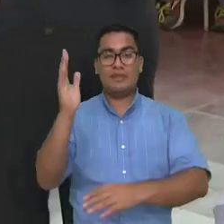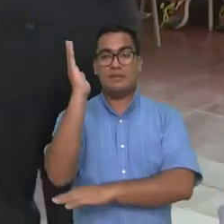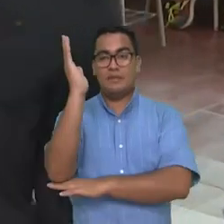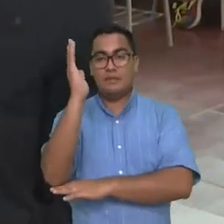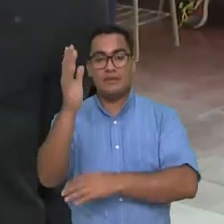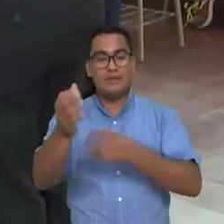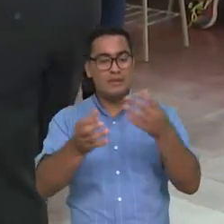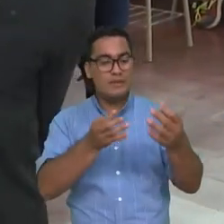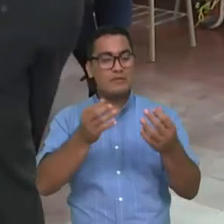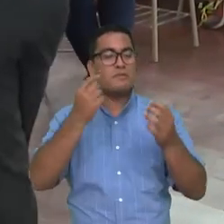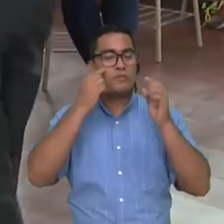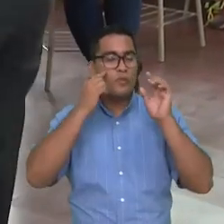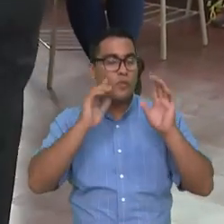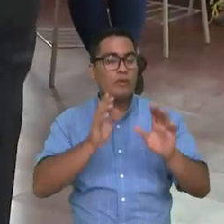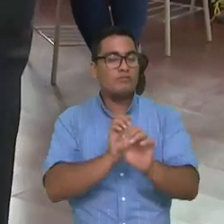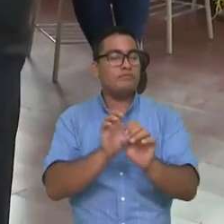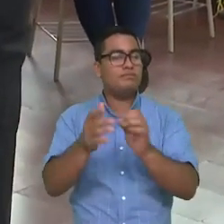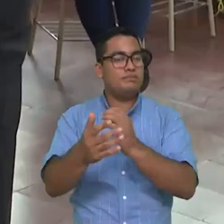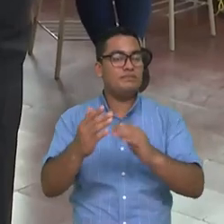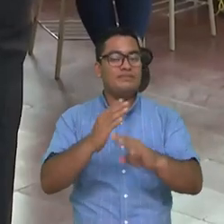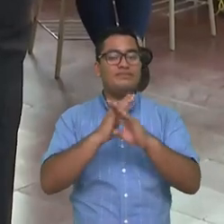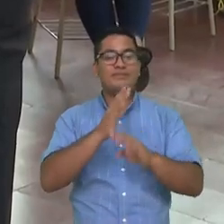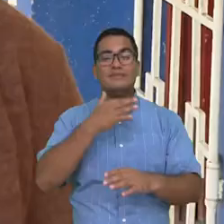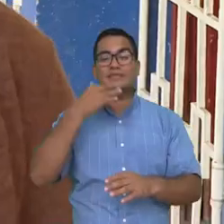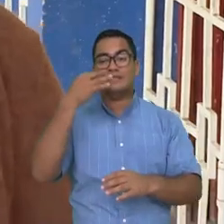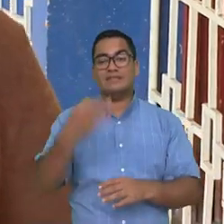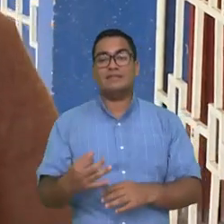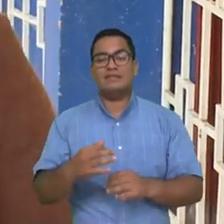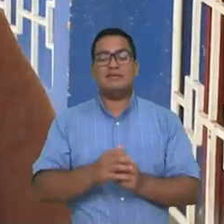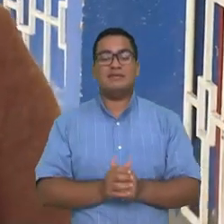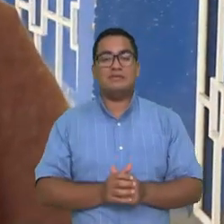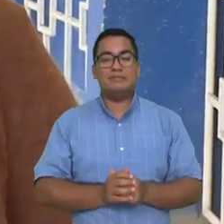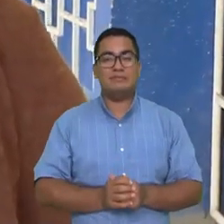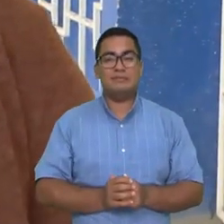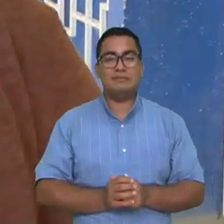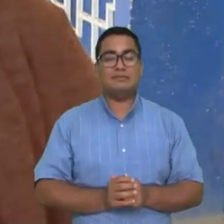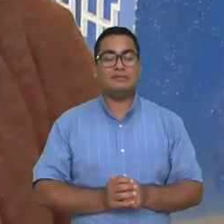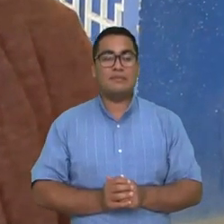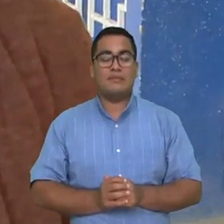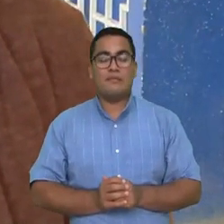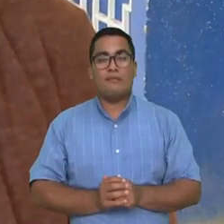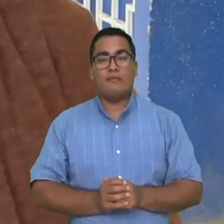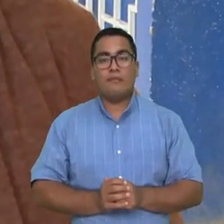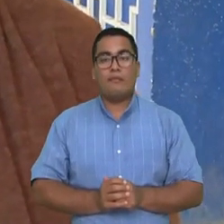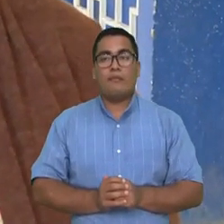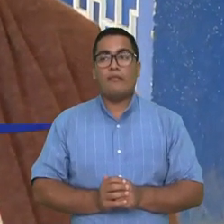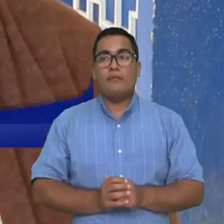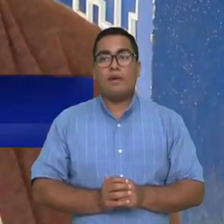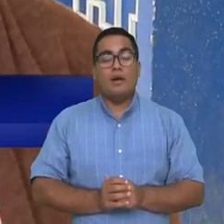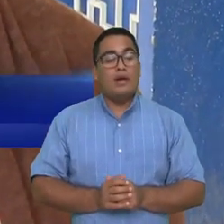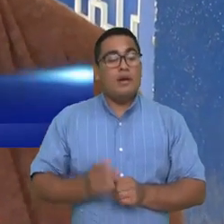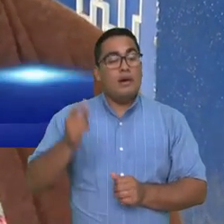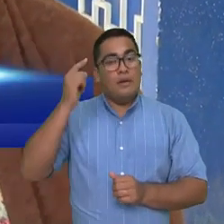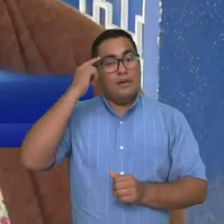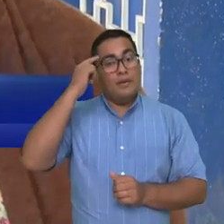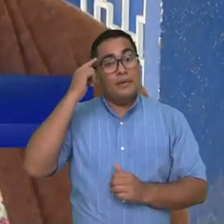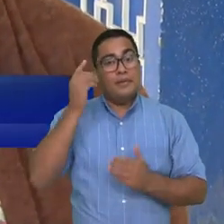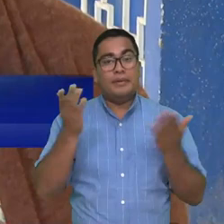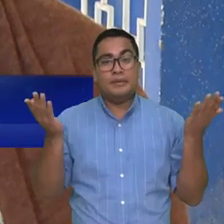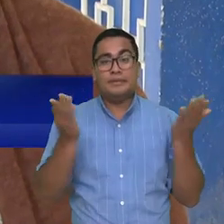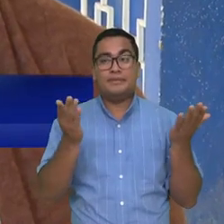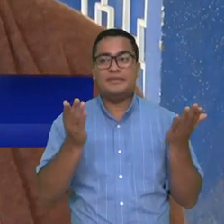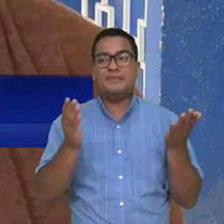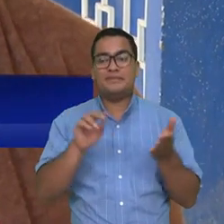certera ante el coronavirus. En este momento me parece que es un método que